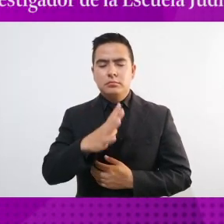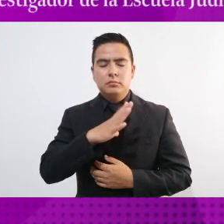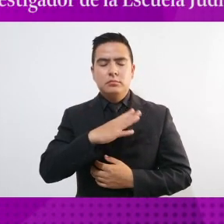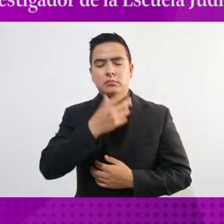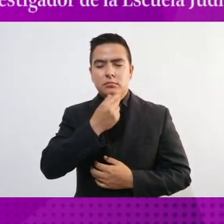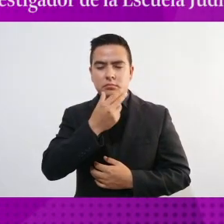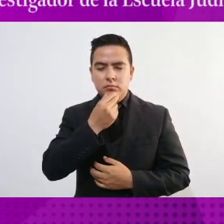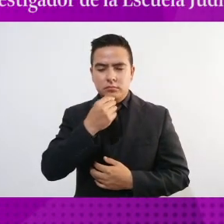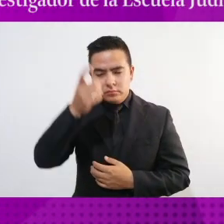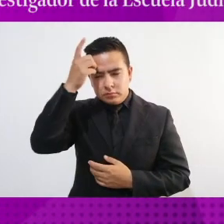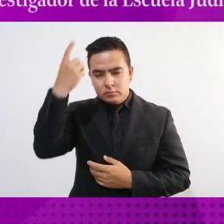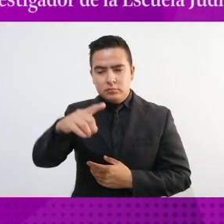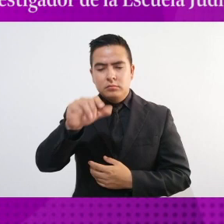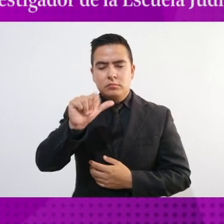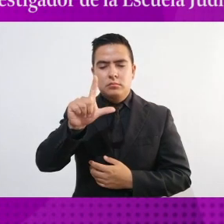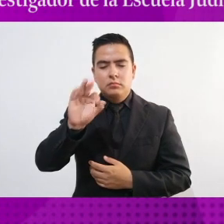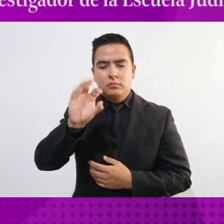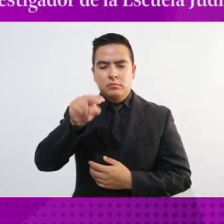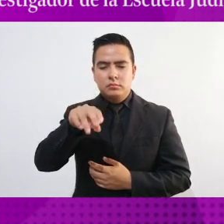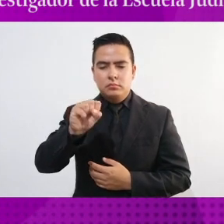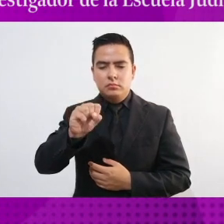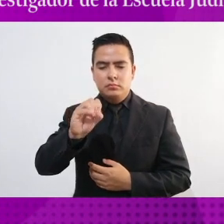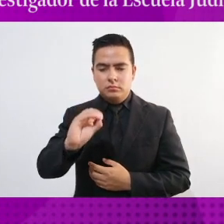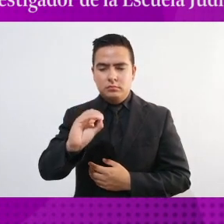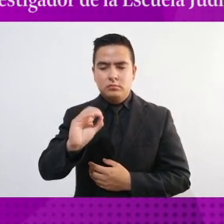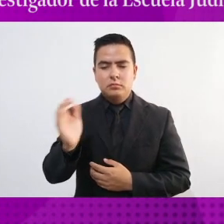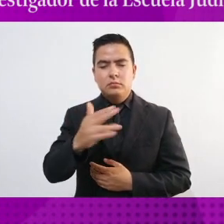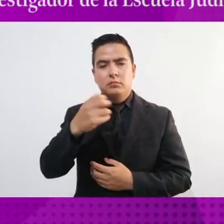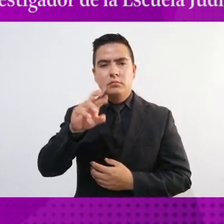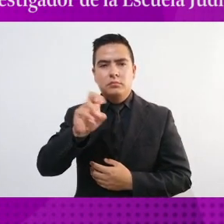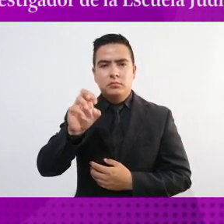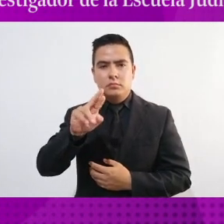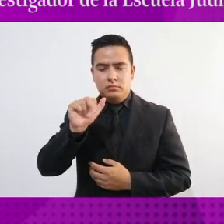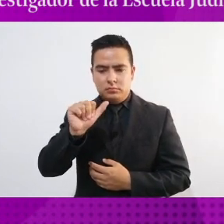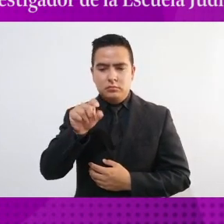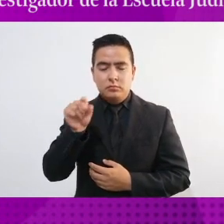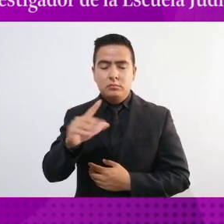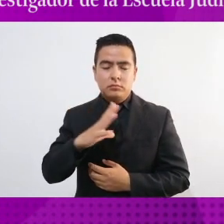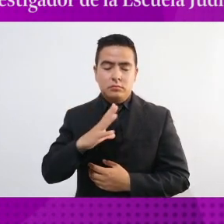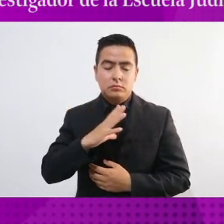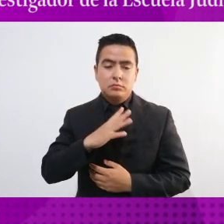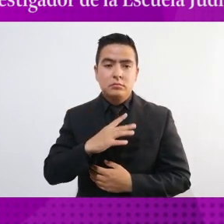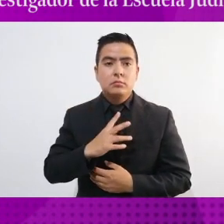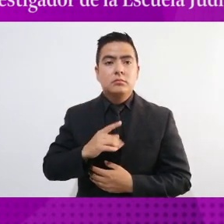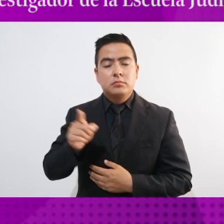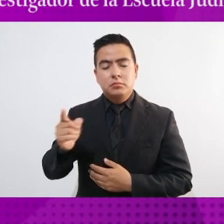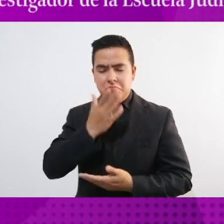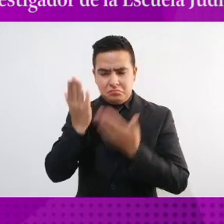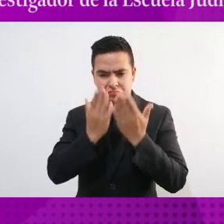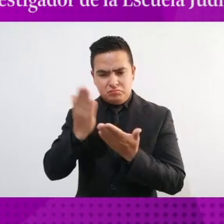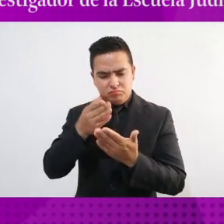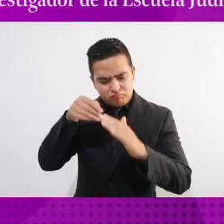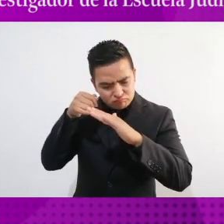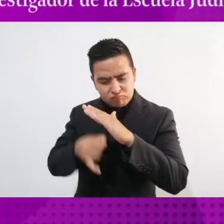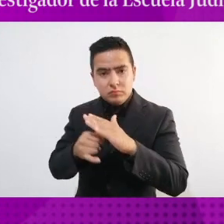Alfonso Herrera García. Él es doctor en Derecho por la Universidad Complutense de Madrid, España. Es especialista